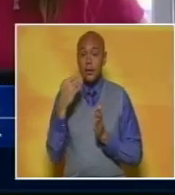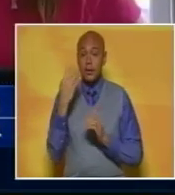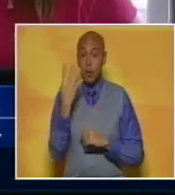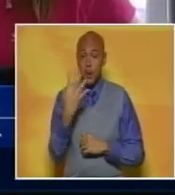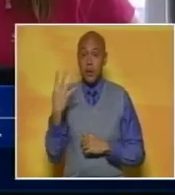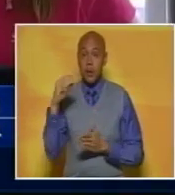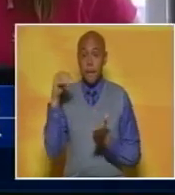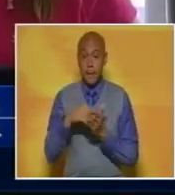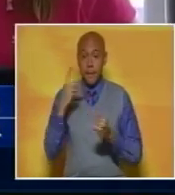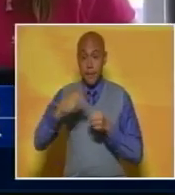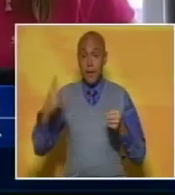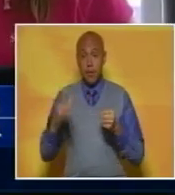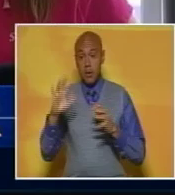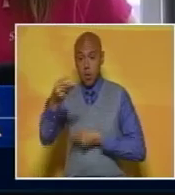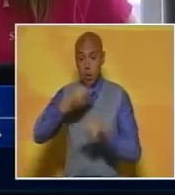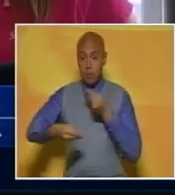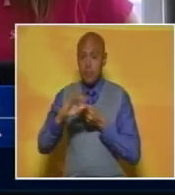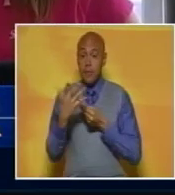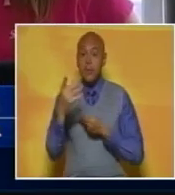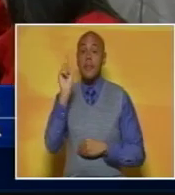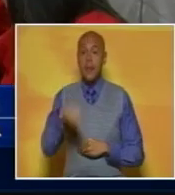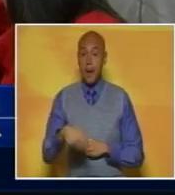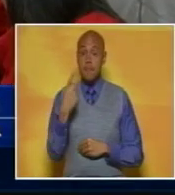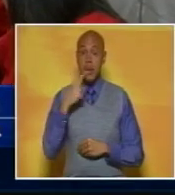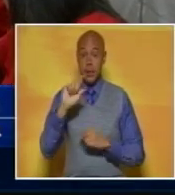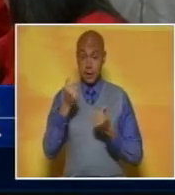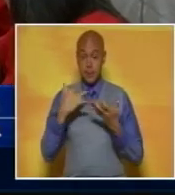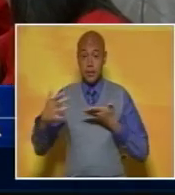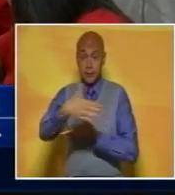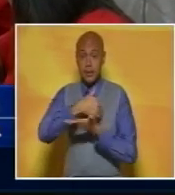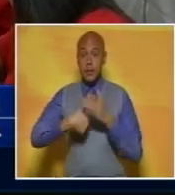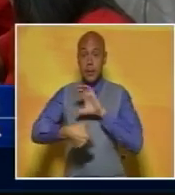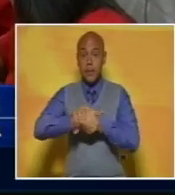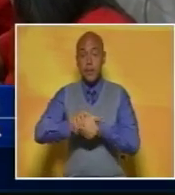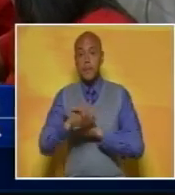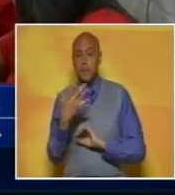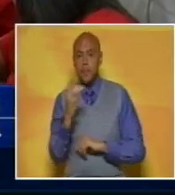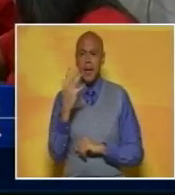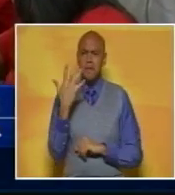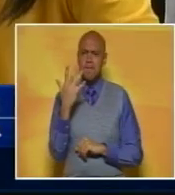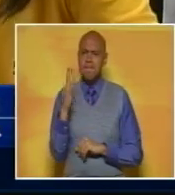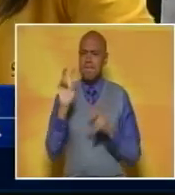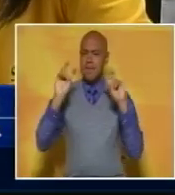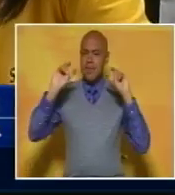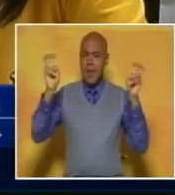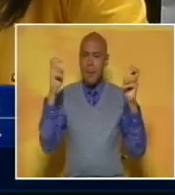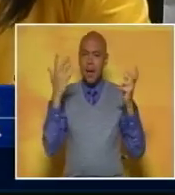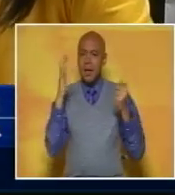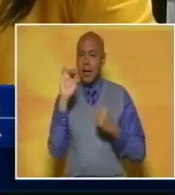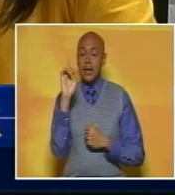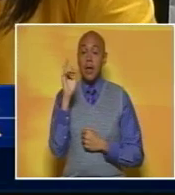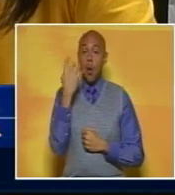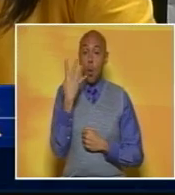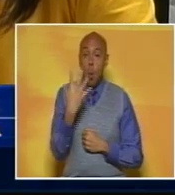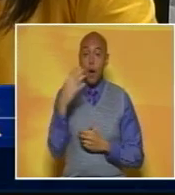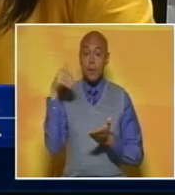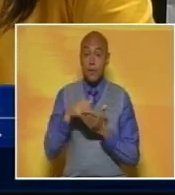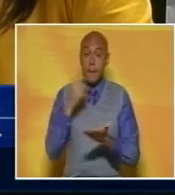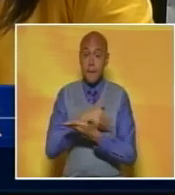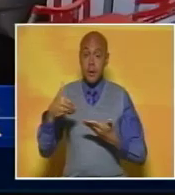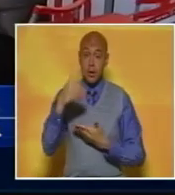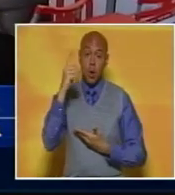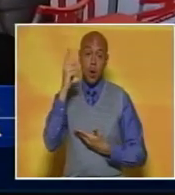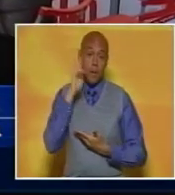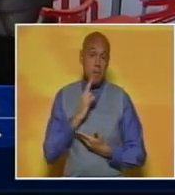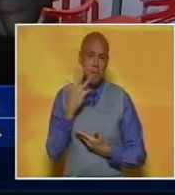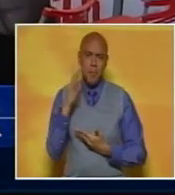344.043 petros. Asimismo, indicó que en materia de impuestos al valor agregado se obtuvo una cifra superior a 4 billones de bolívares, lo